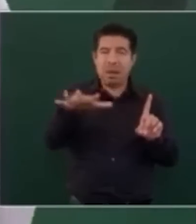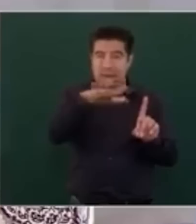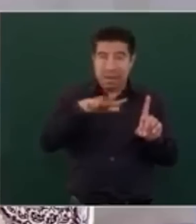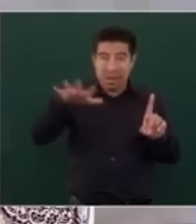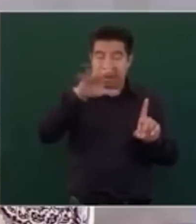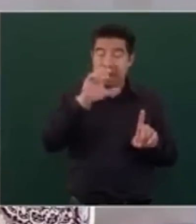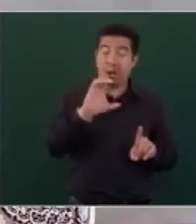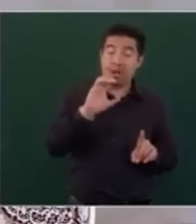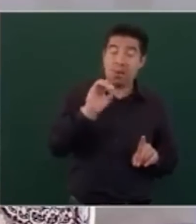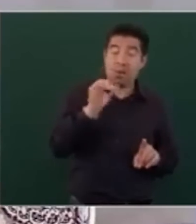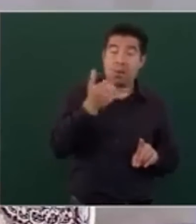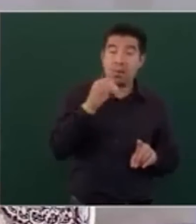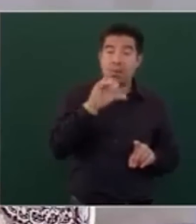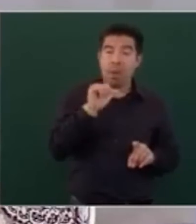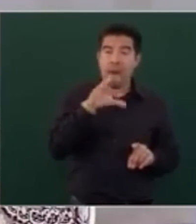viven